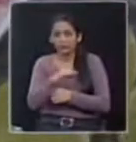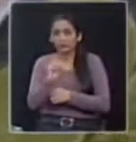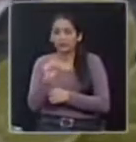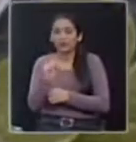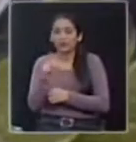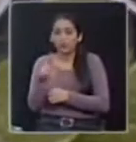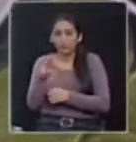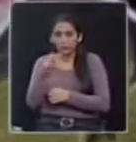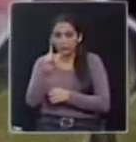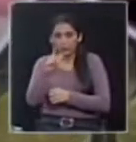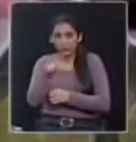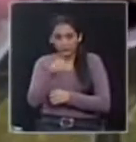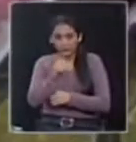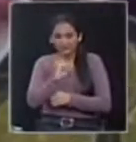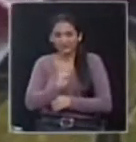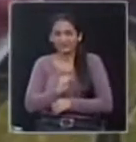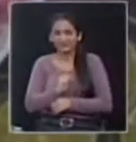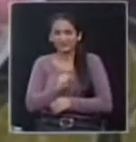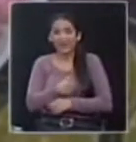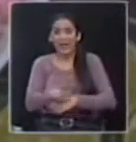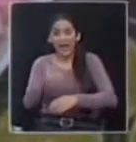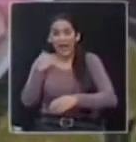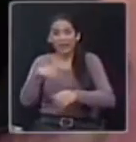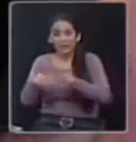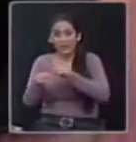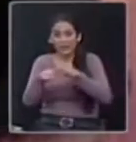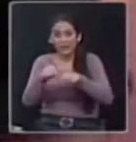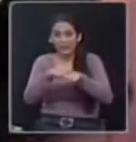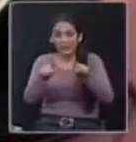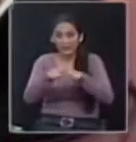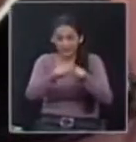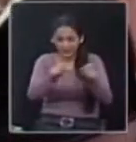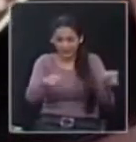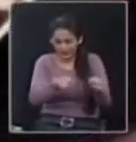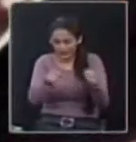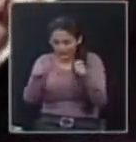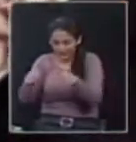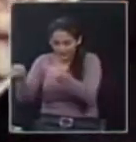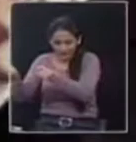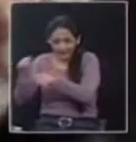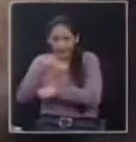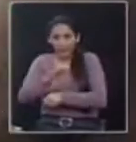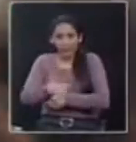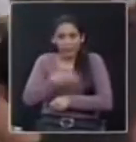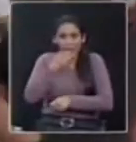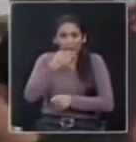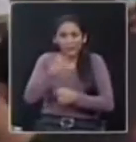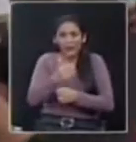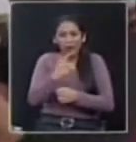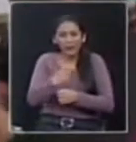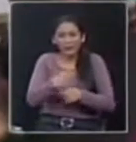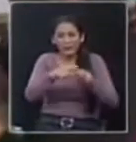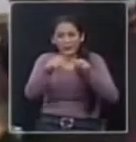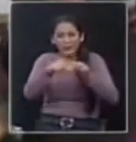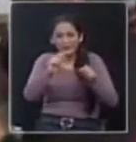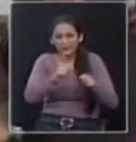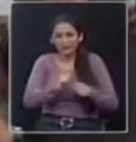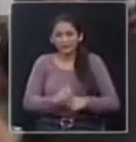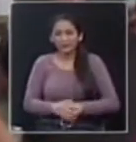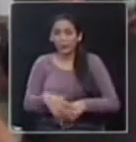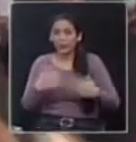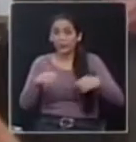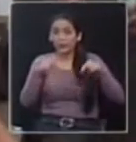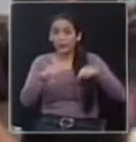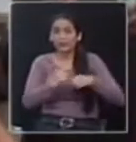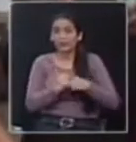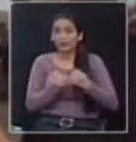lo hizo acreedor al primer lugar posee varios mariscos, por ello la particularidad de su nombre. El nombre del plato de rompecolchón fue una